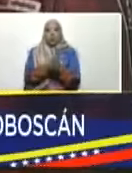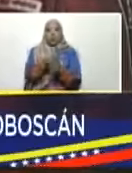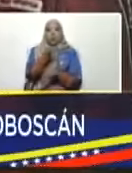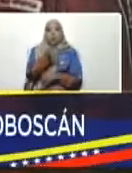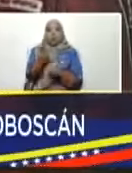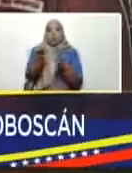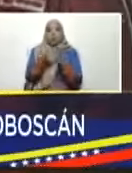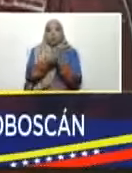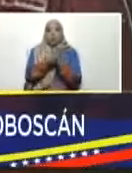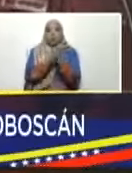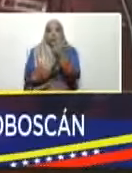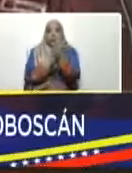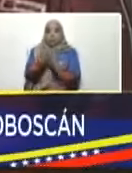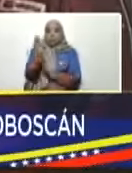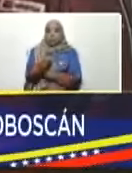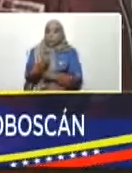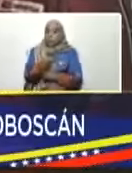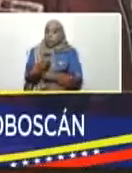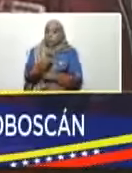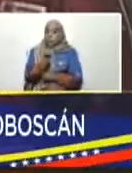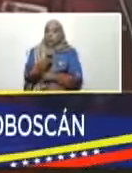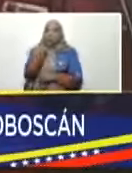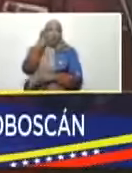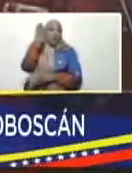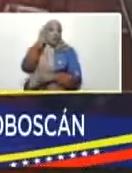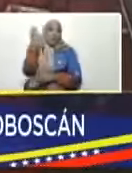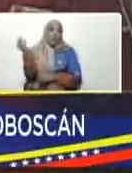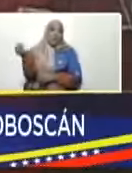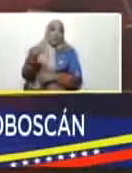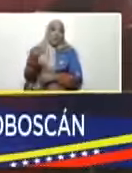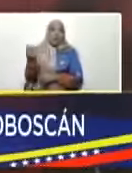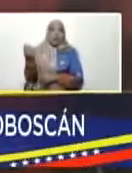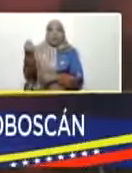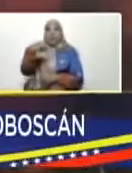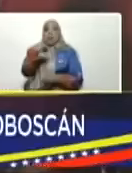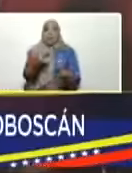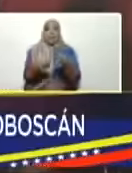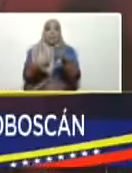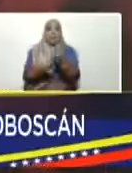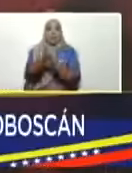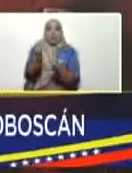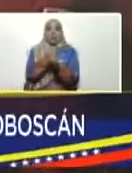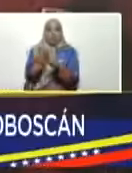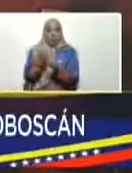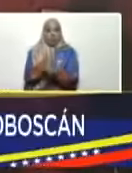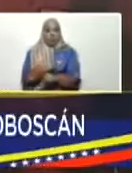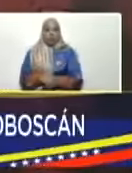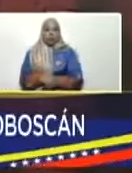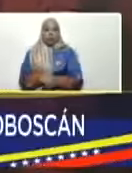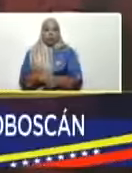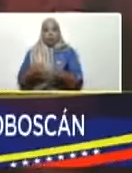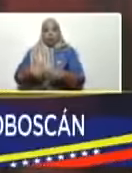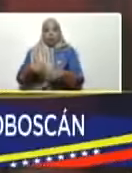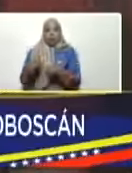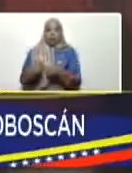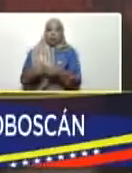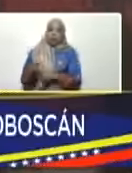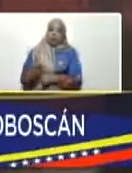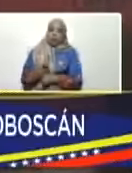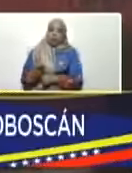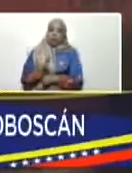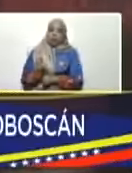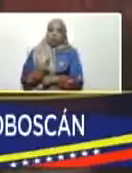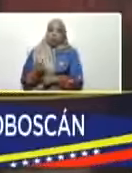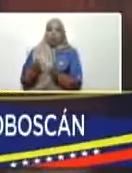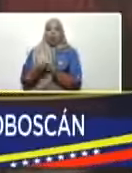ahora. Un cohete. Exacto. Y lo que vamos es para arriba. Más nada. ¿Y el petróleo que sale de aquí, para